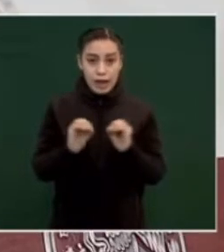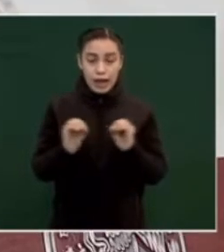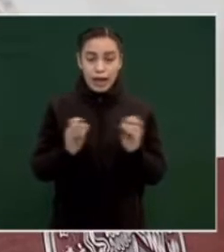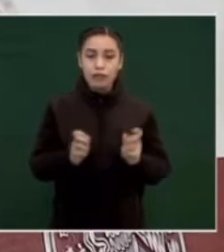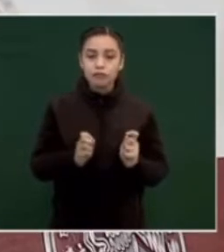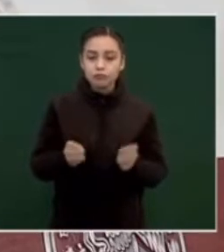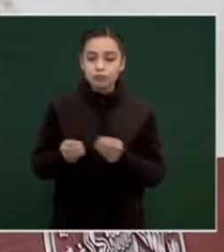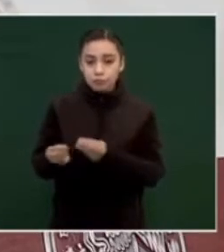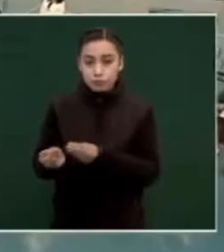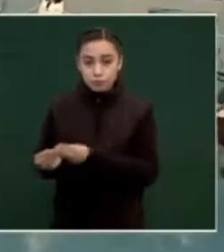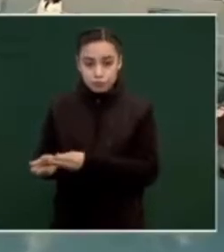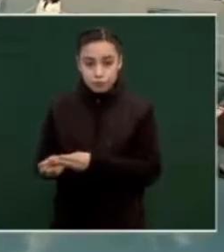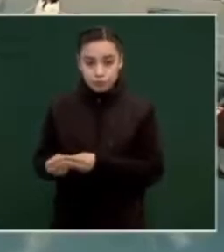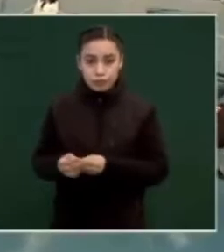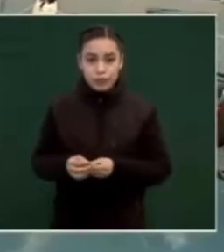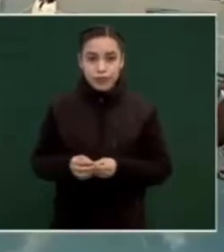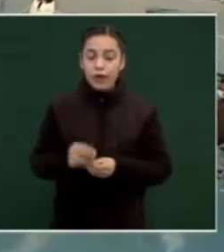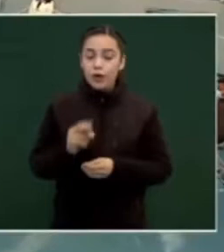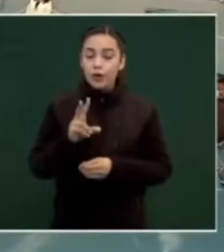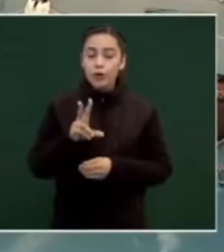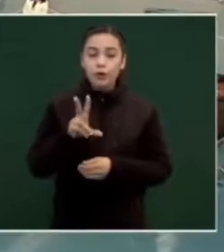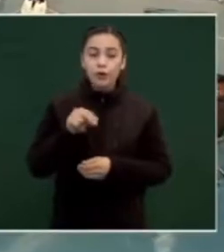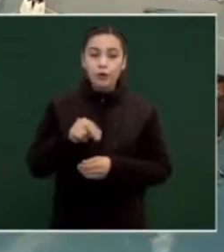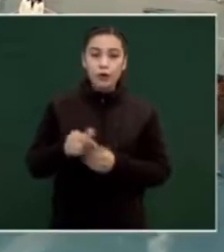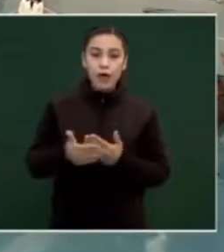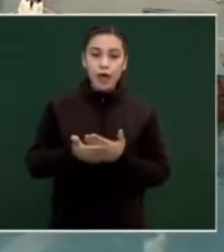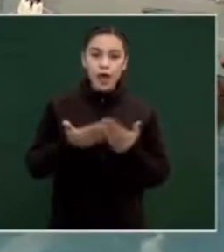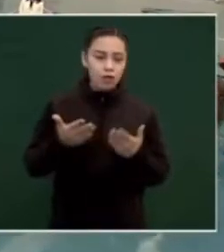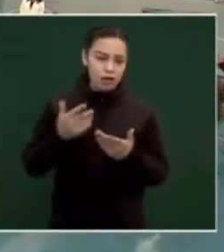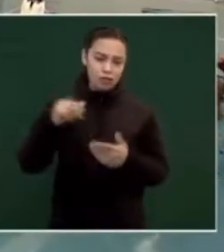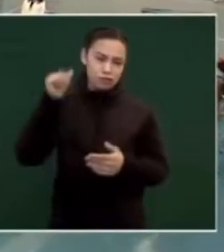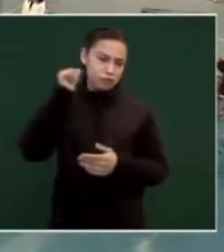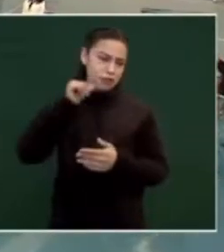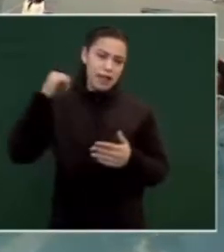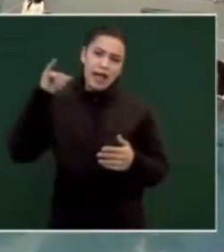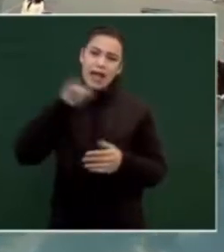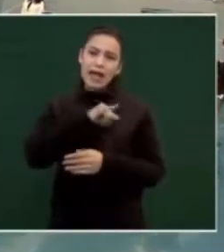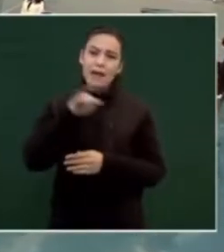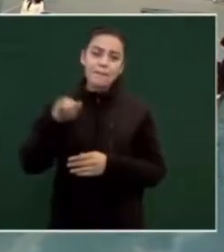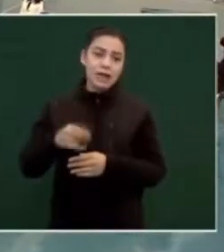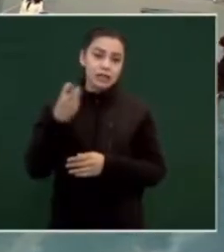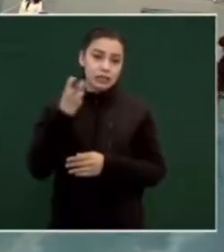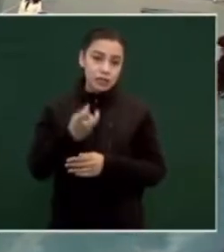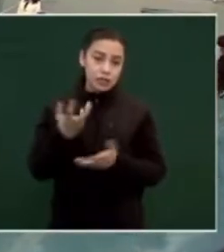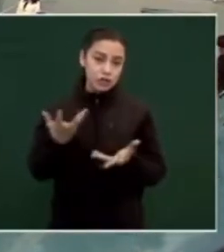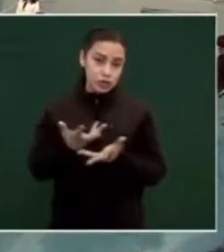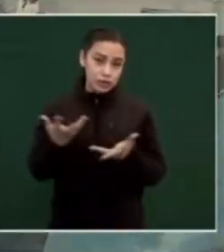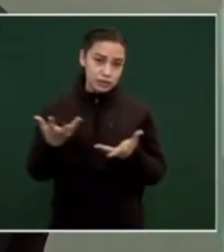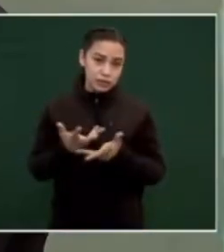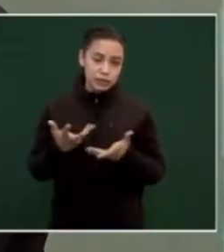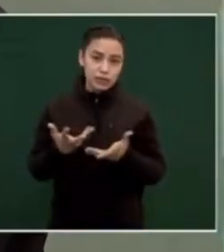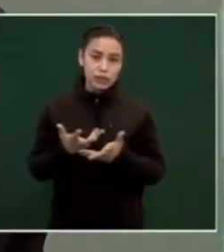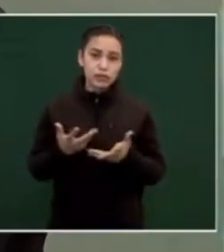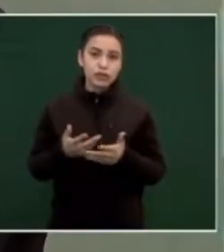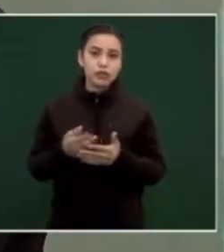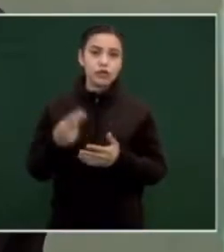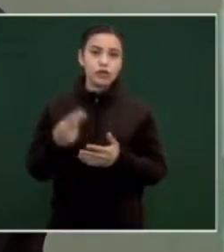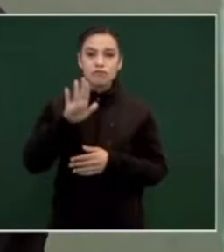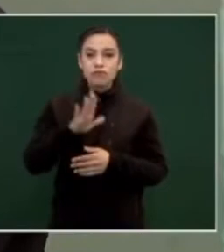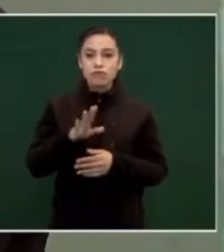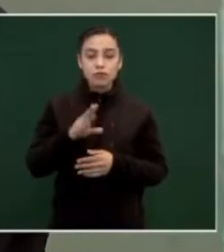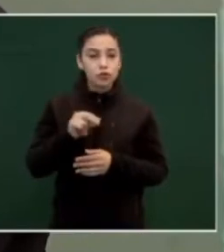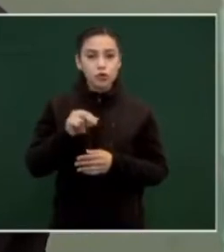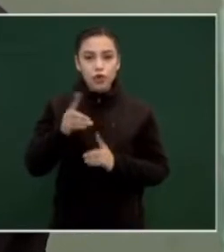no ahora de siempre nos consideramos algo indigno